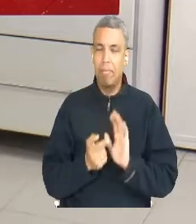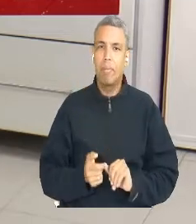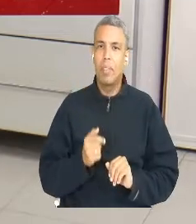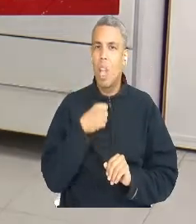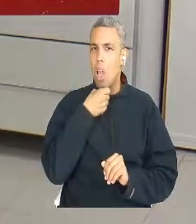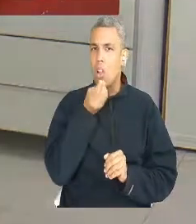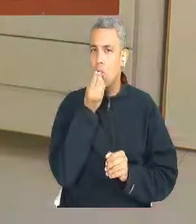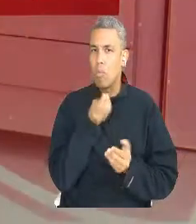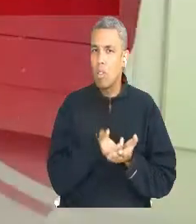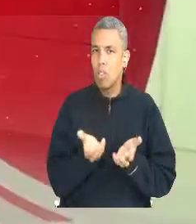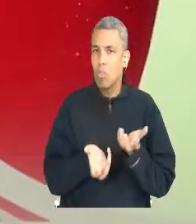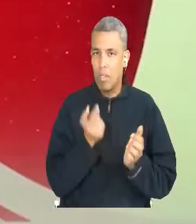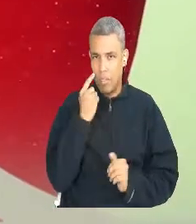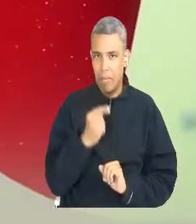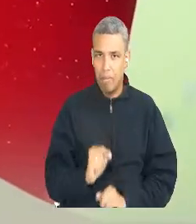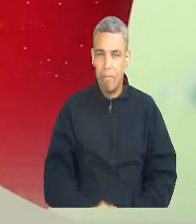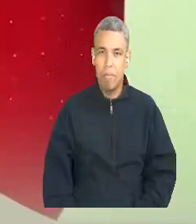Boca.